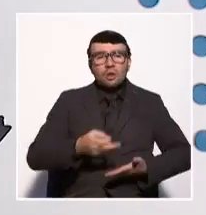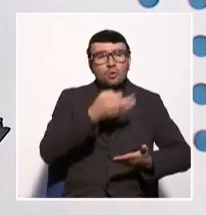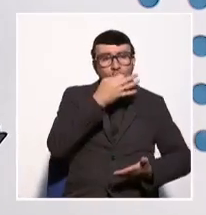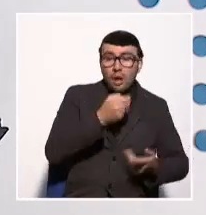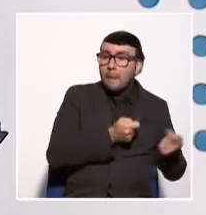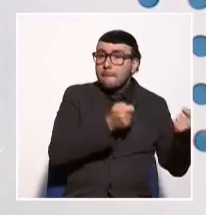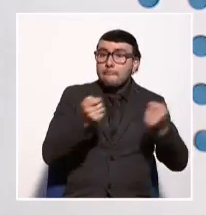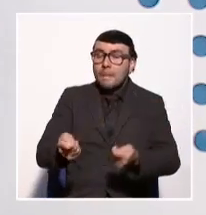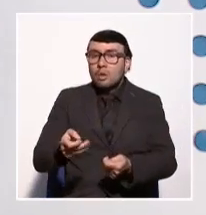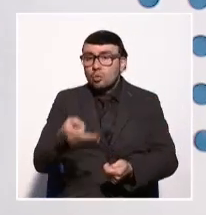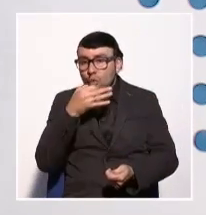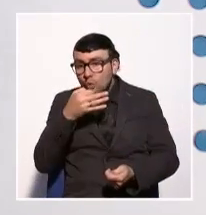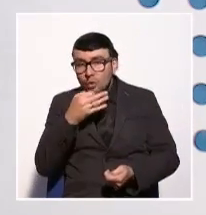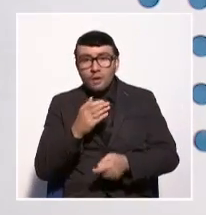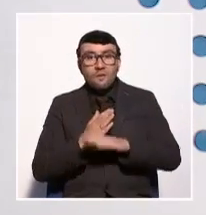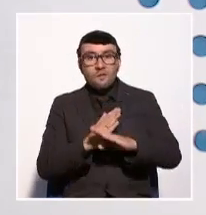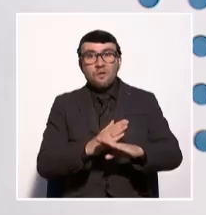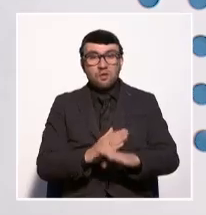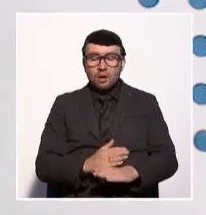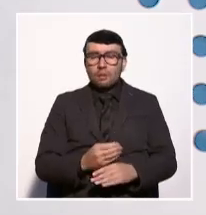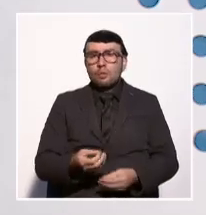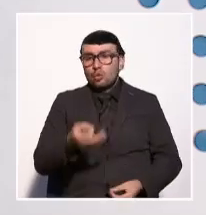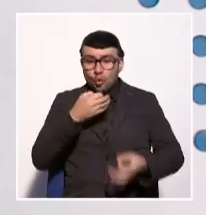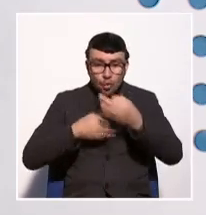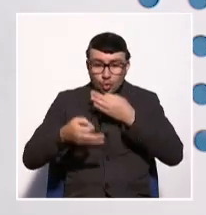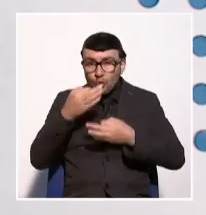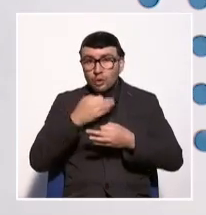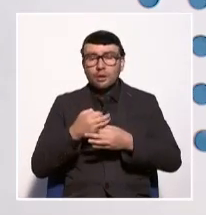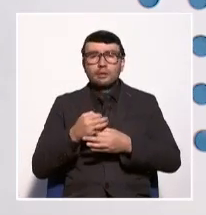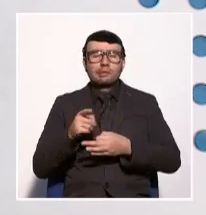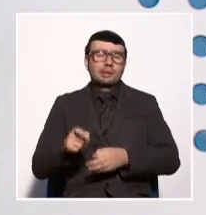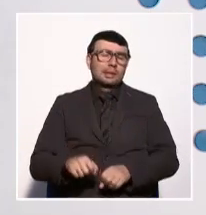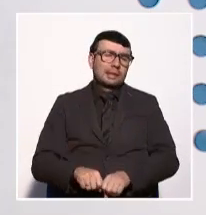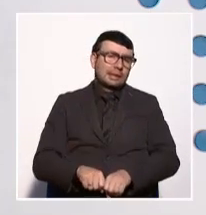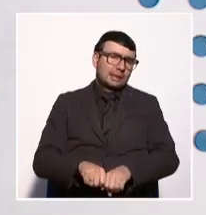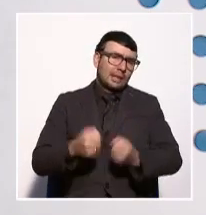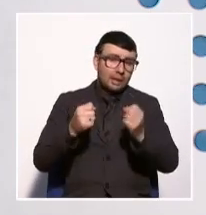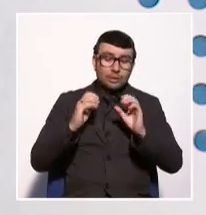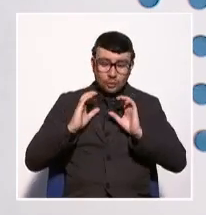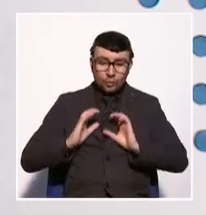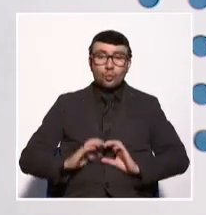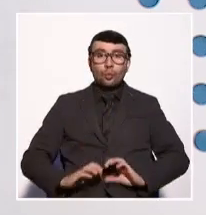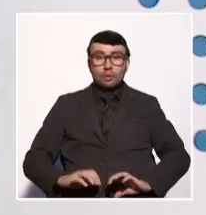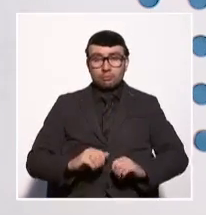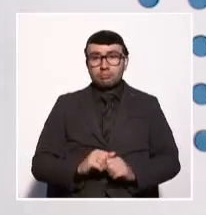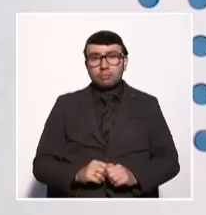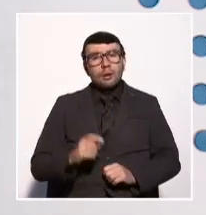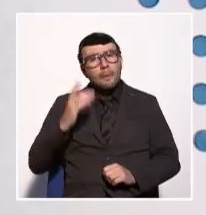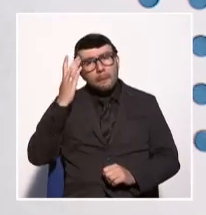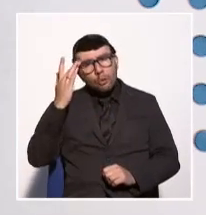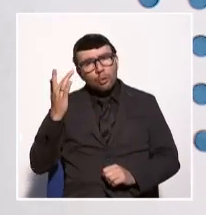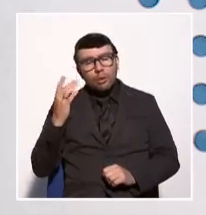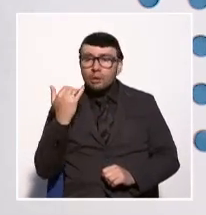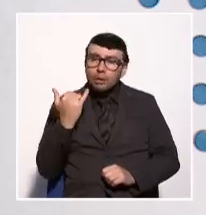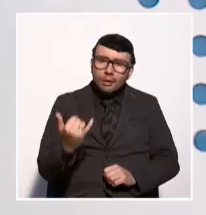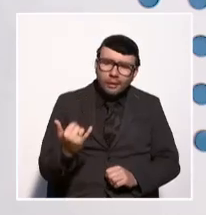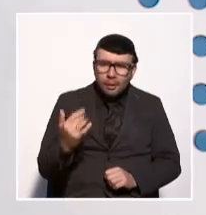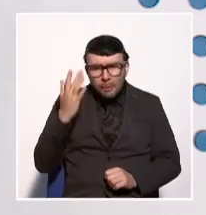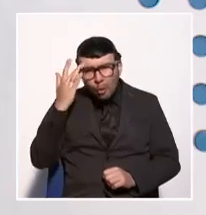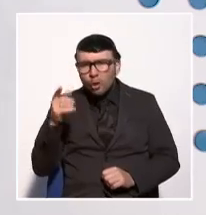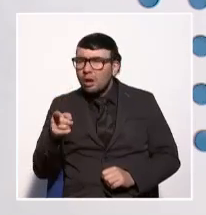no hay control de antibióticos en las droguerías y hacen un daño grandísimo porque hay que determinar el origen